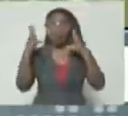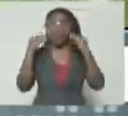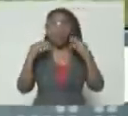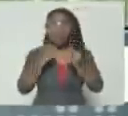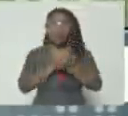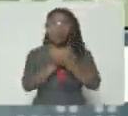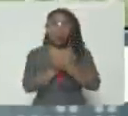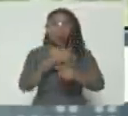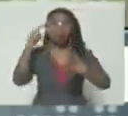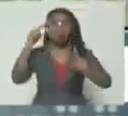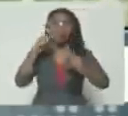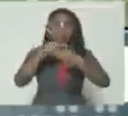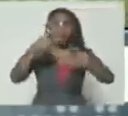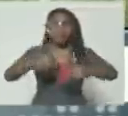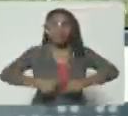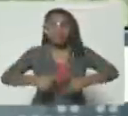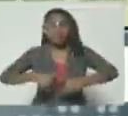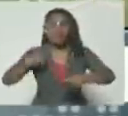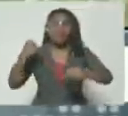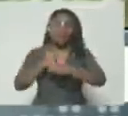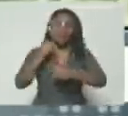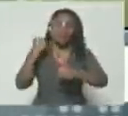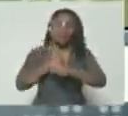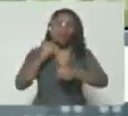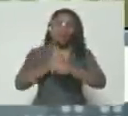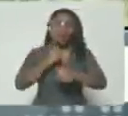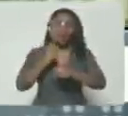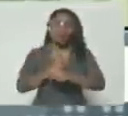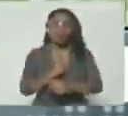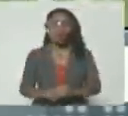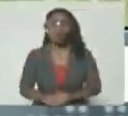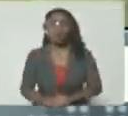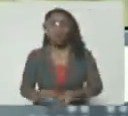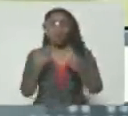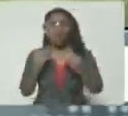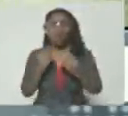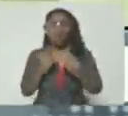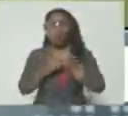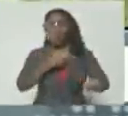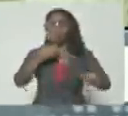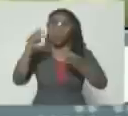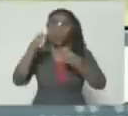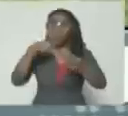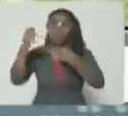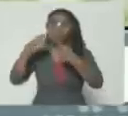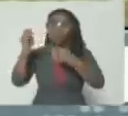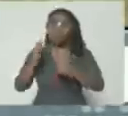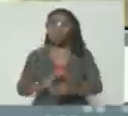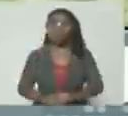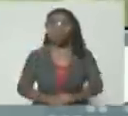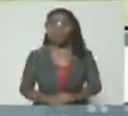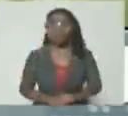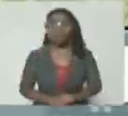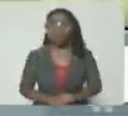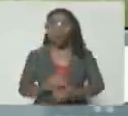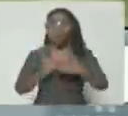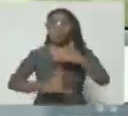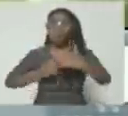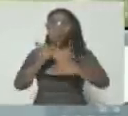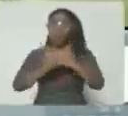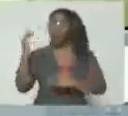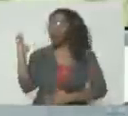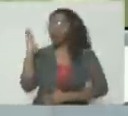su dedicación, trabajando para la exportación. Un proyecto que